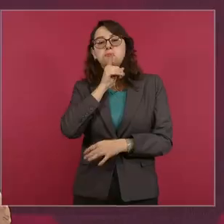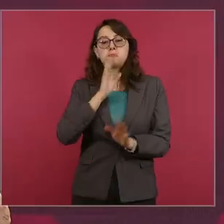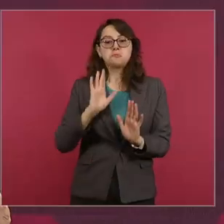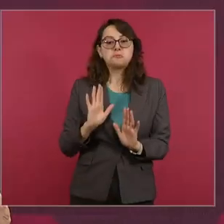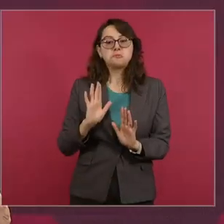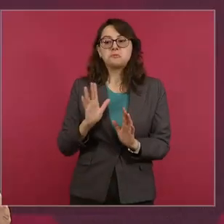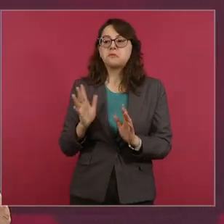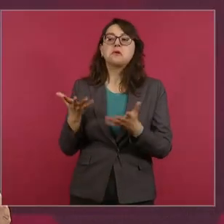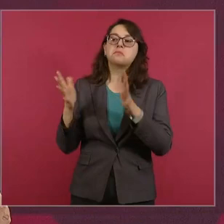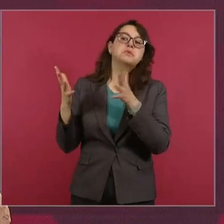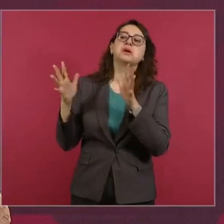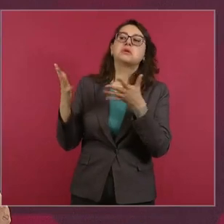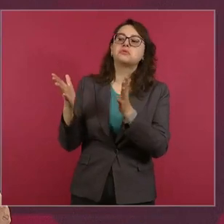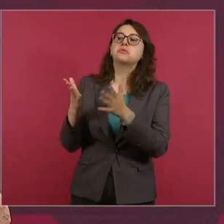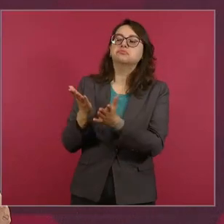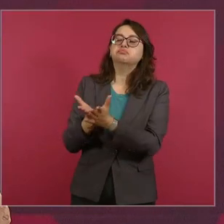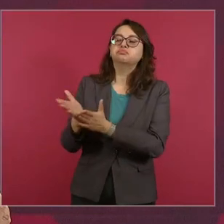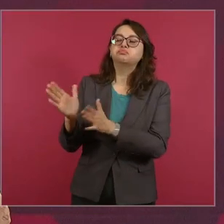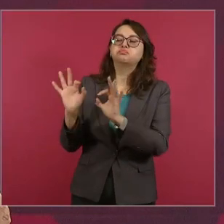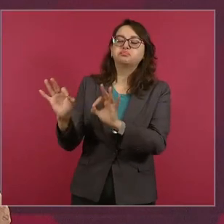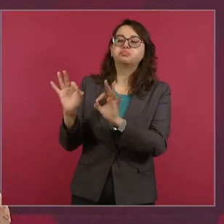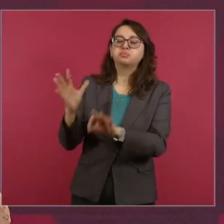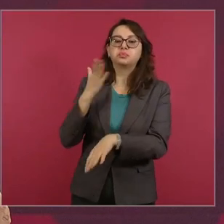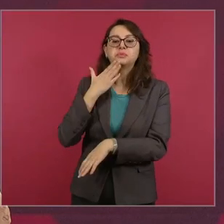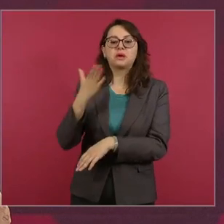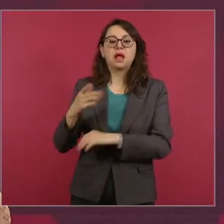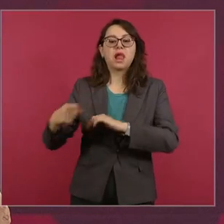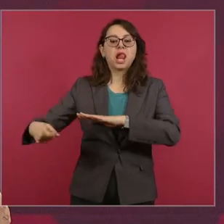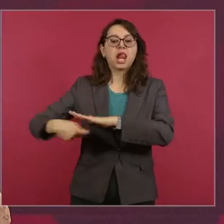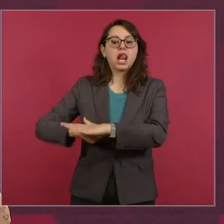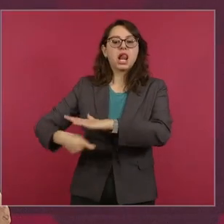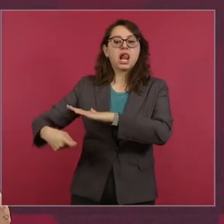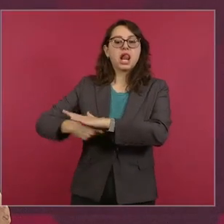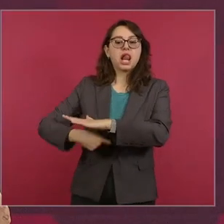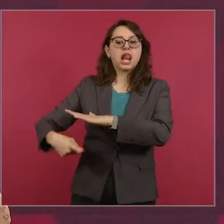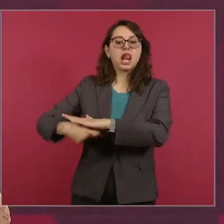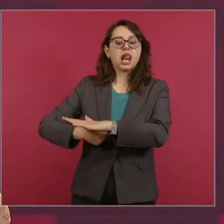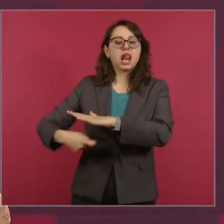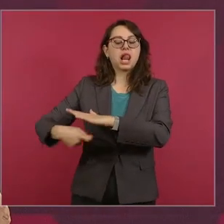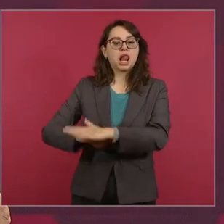lealtades y compraban aplausos.